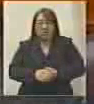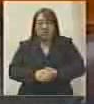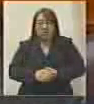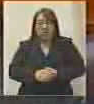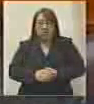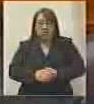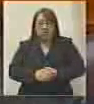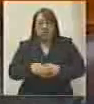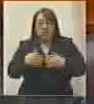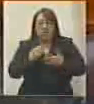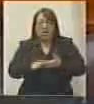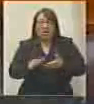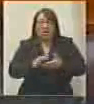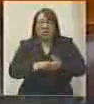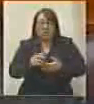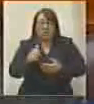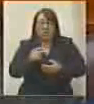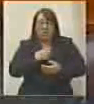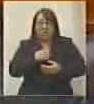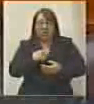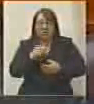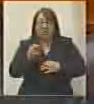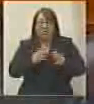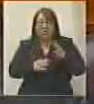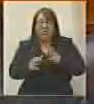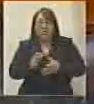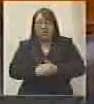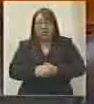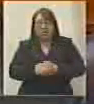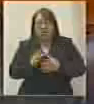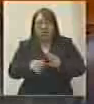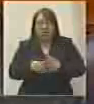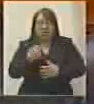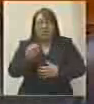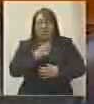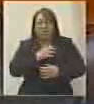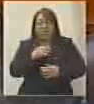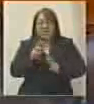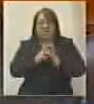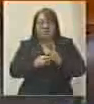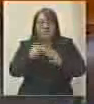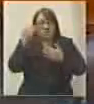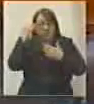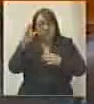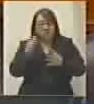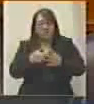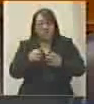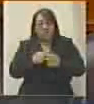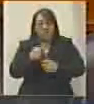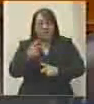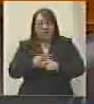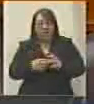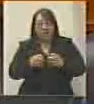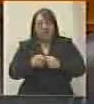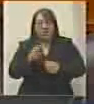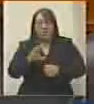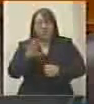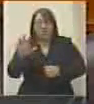Continúe con autorícese al Ministerio de Economía y Finanzas transferir al Gobierno Regional de Piura la suma